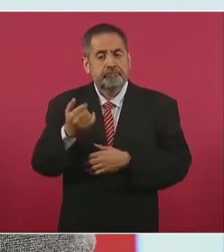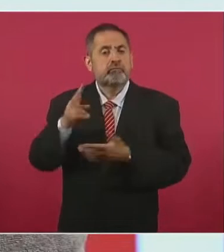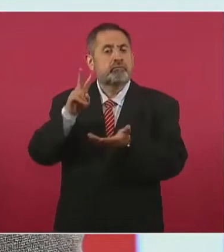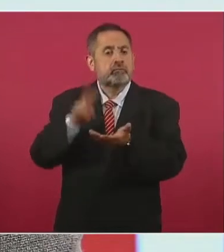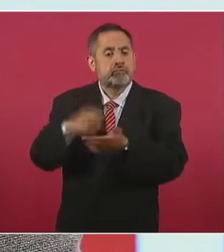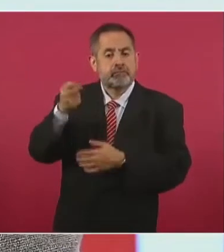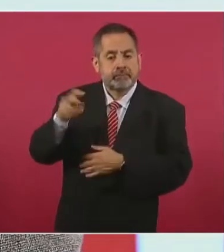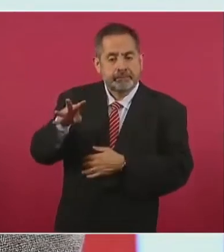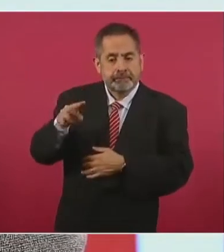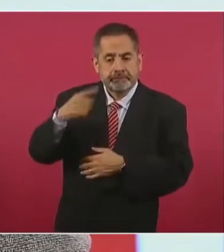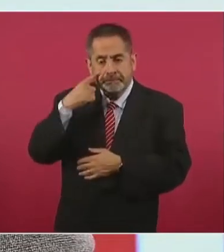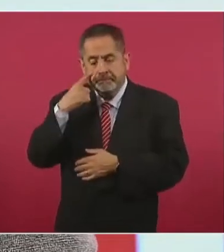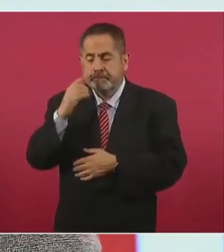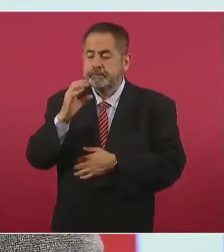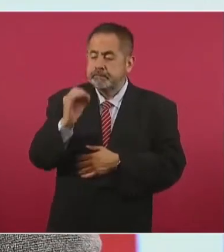2019, fue